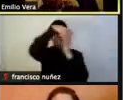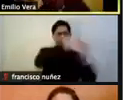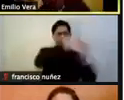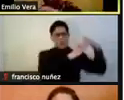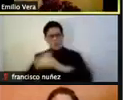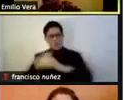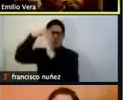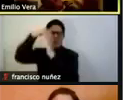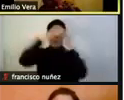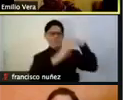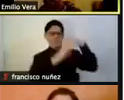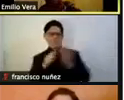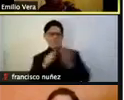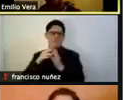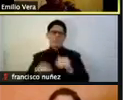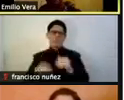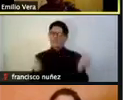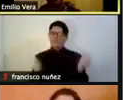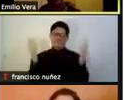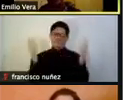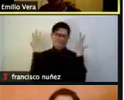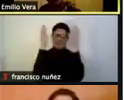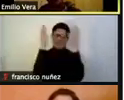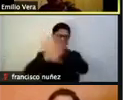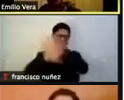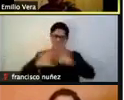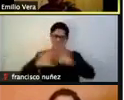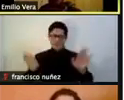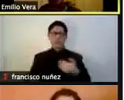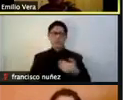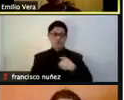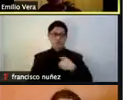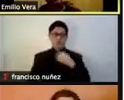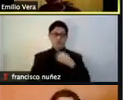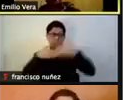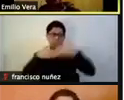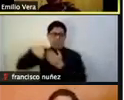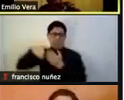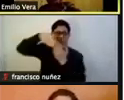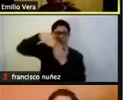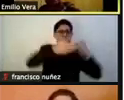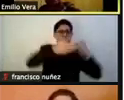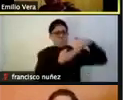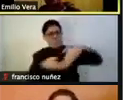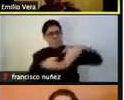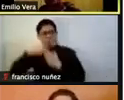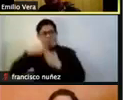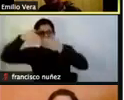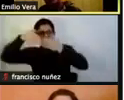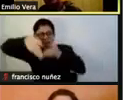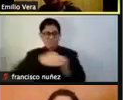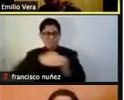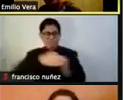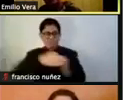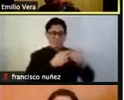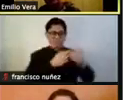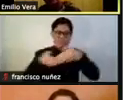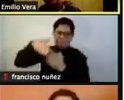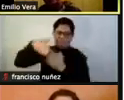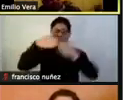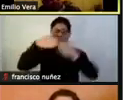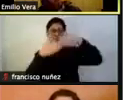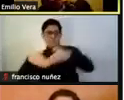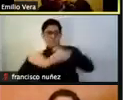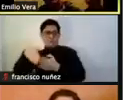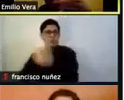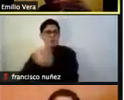desastre. Yo he andado también y nada que ver con esto. Ahí en realidad uno muchas veces no puede ir a la cocina porque la verdad es que iba a comer